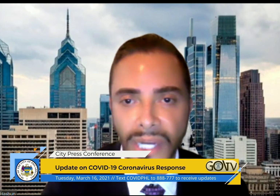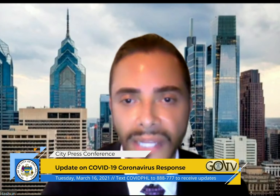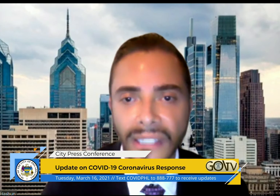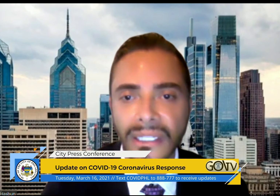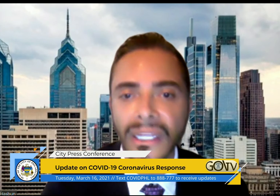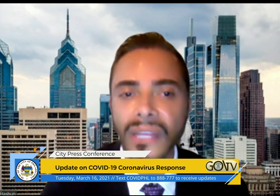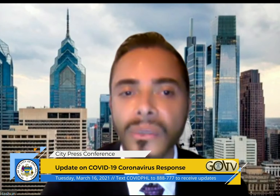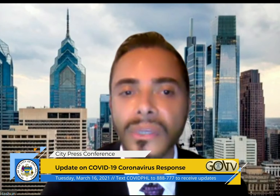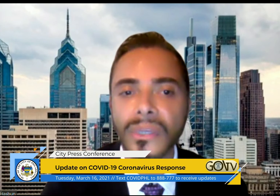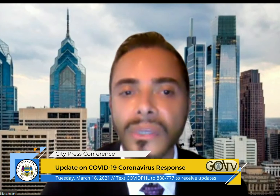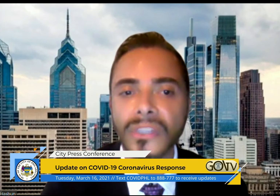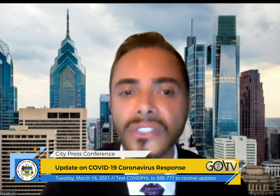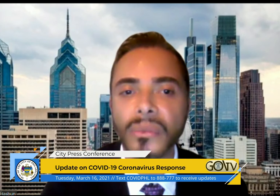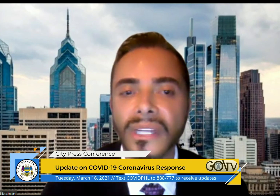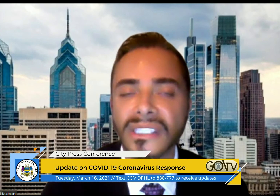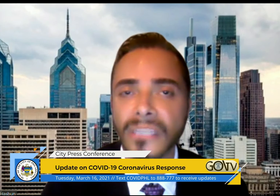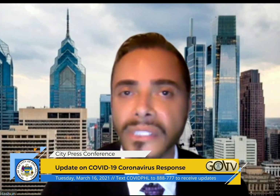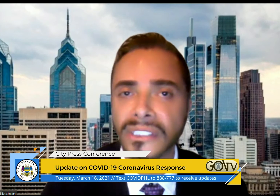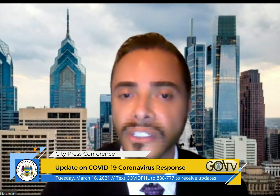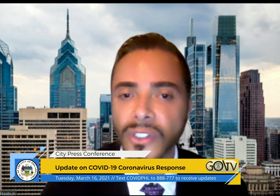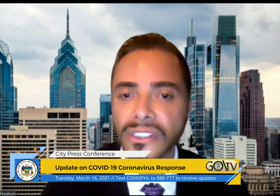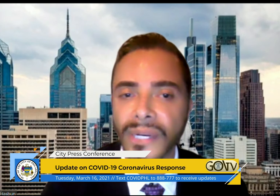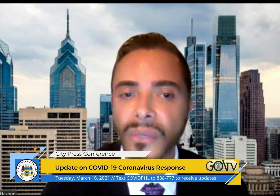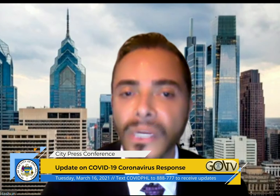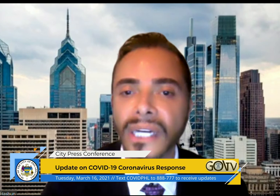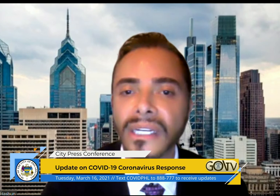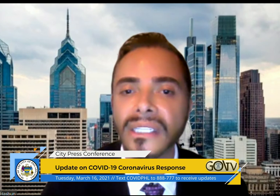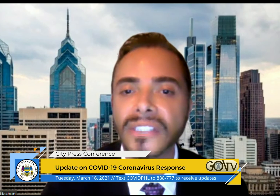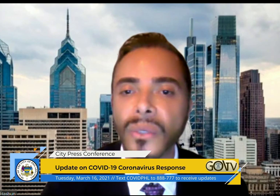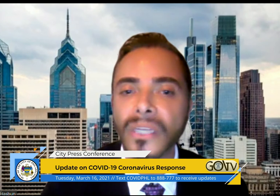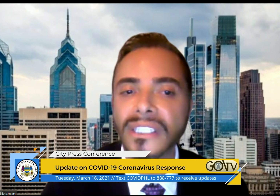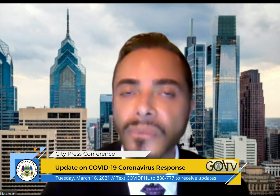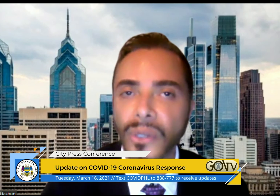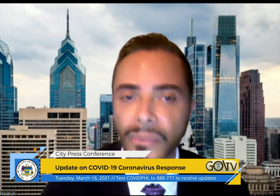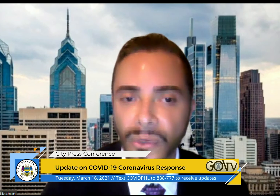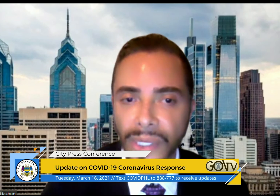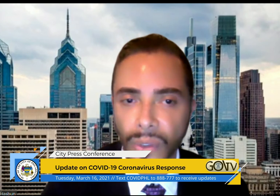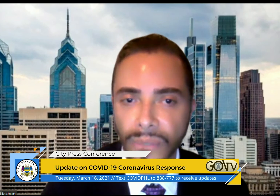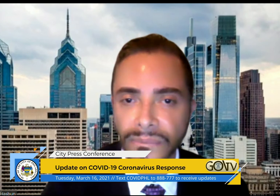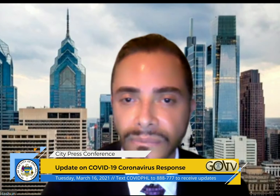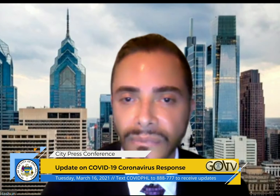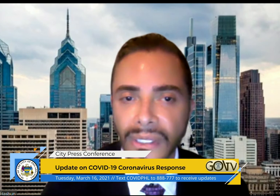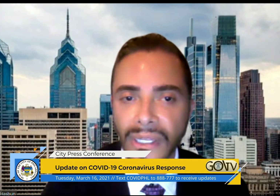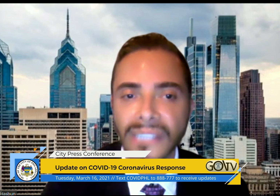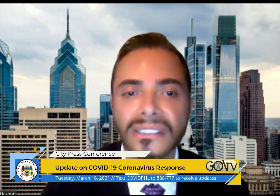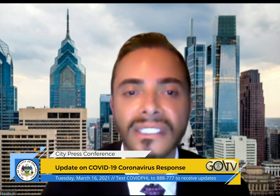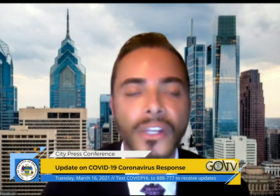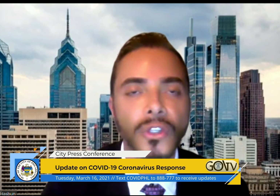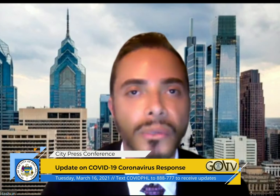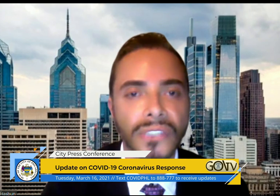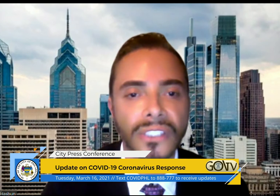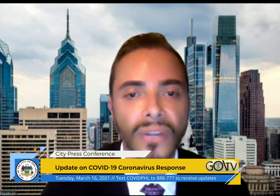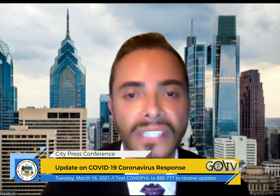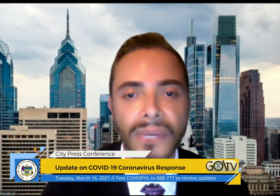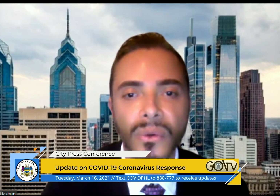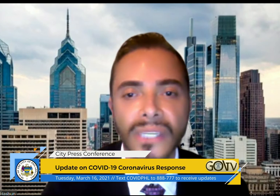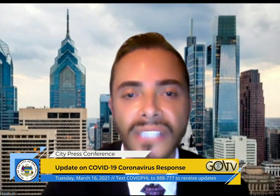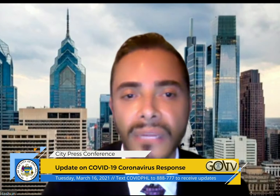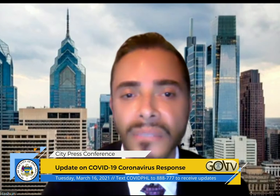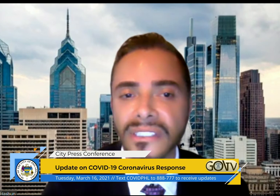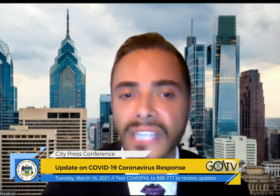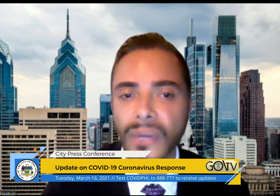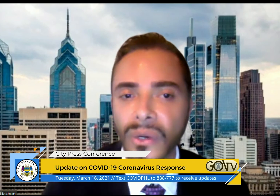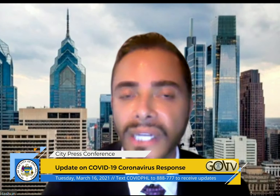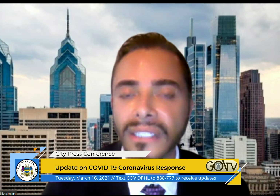sido vacunada y un resumen de las administraciones de vacuna según el tipo de proveedor. El 68% de las vacunas